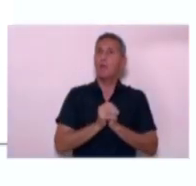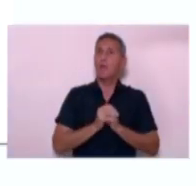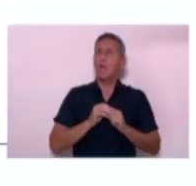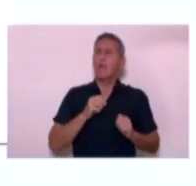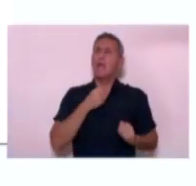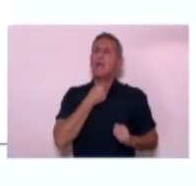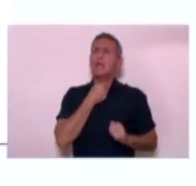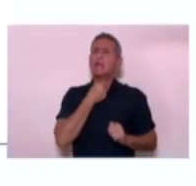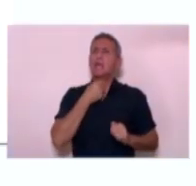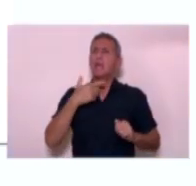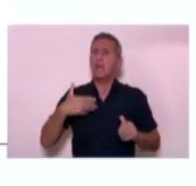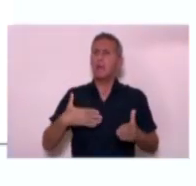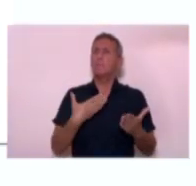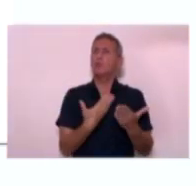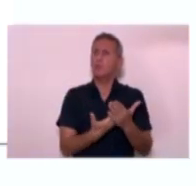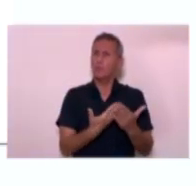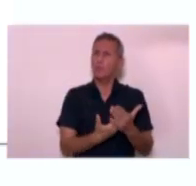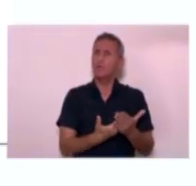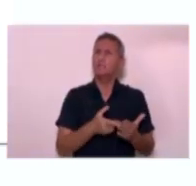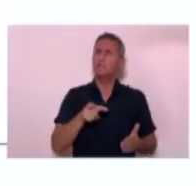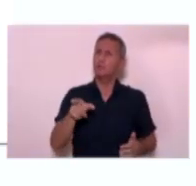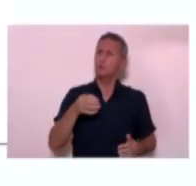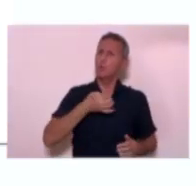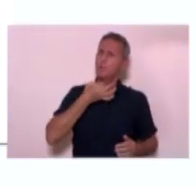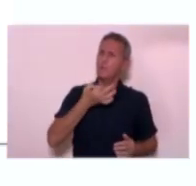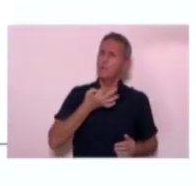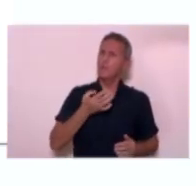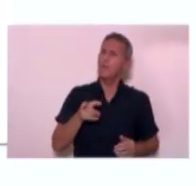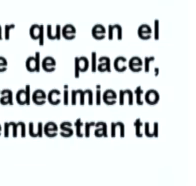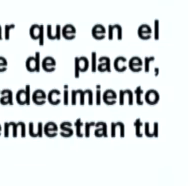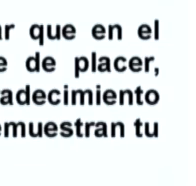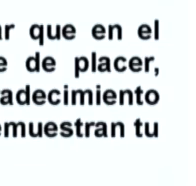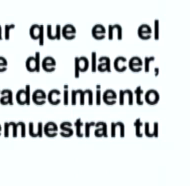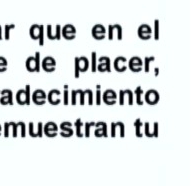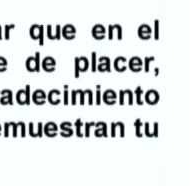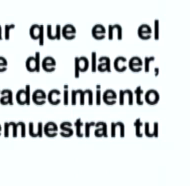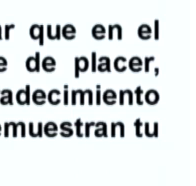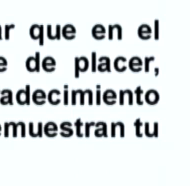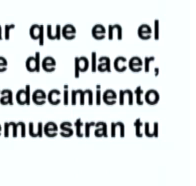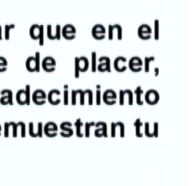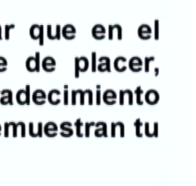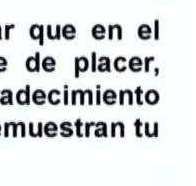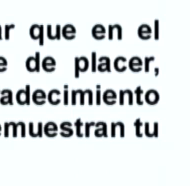ruiseñor? ¿Qué ejemplos demuestran tu argumentación?